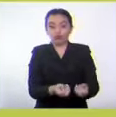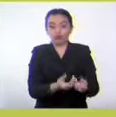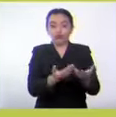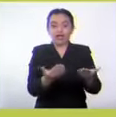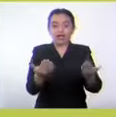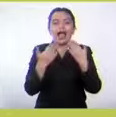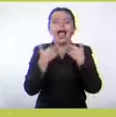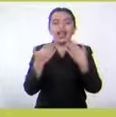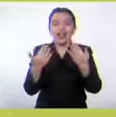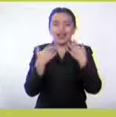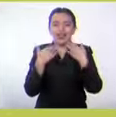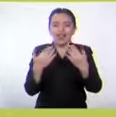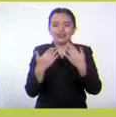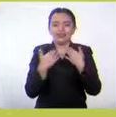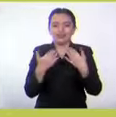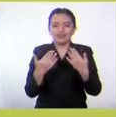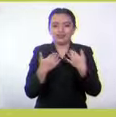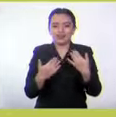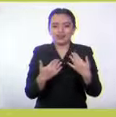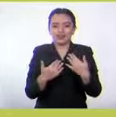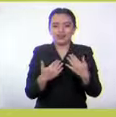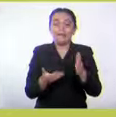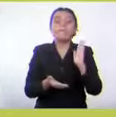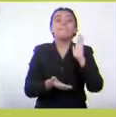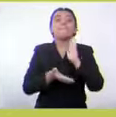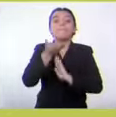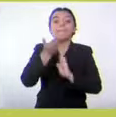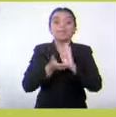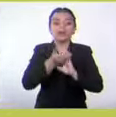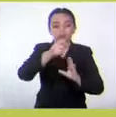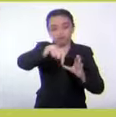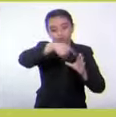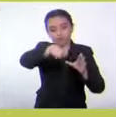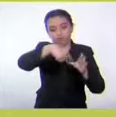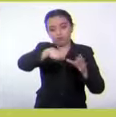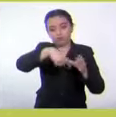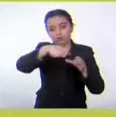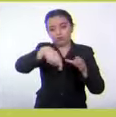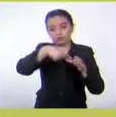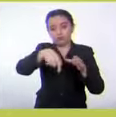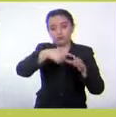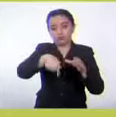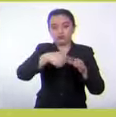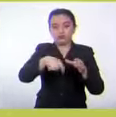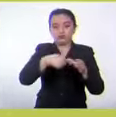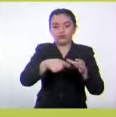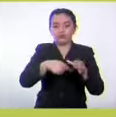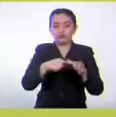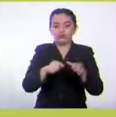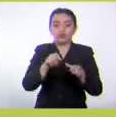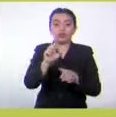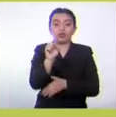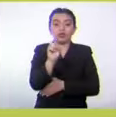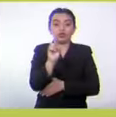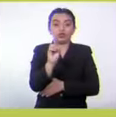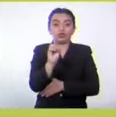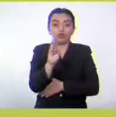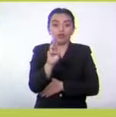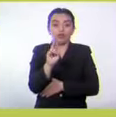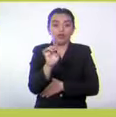una mayor cantidad de soluto y entonces la disolución se encontrará